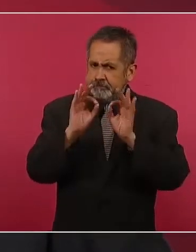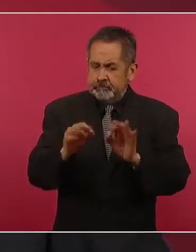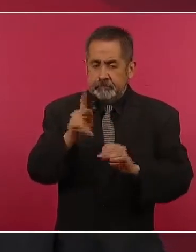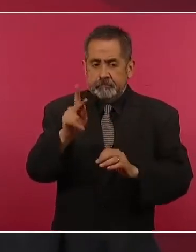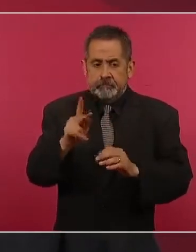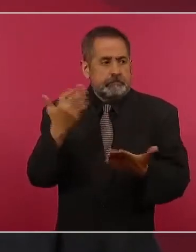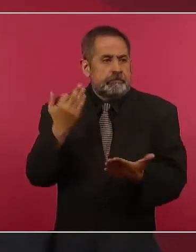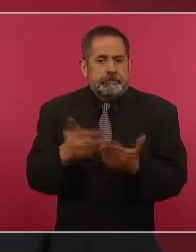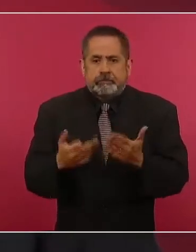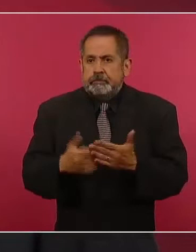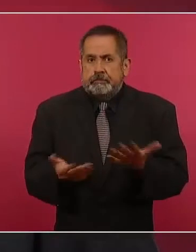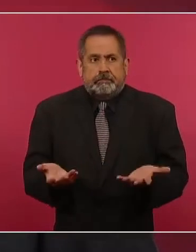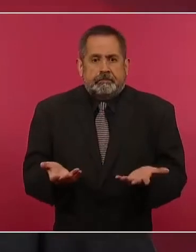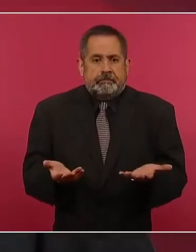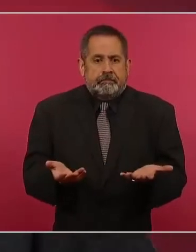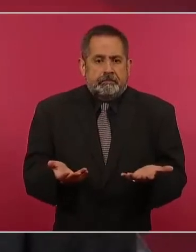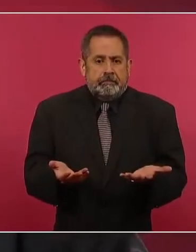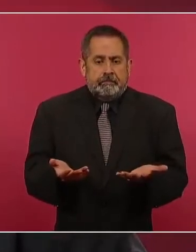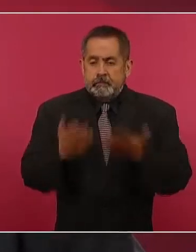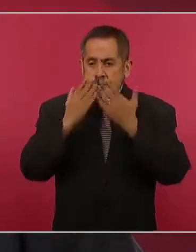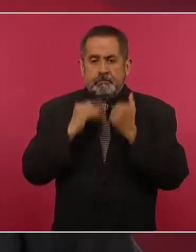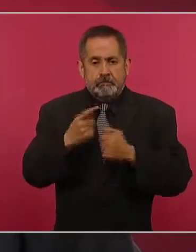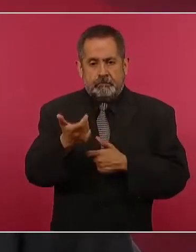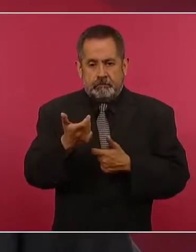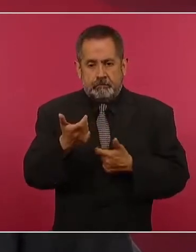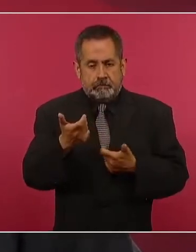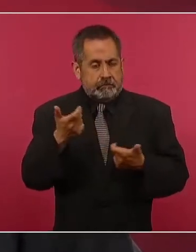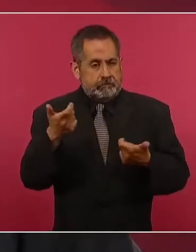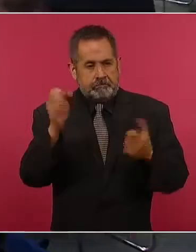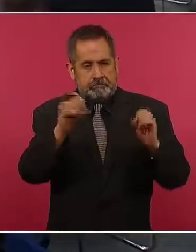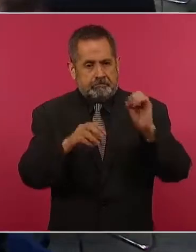se quedaron sin recursos